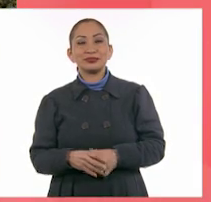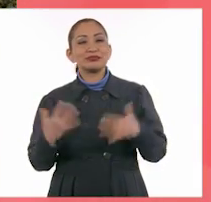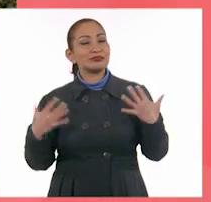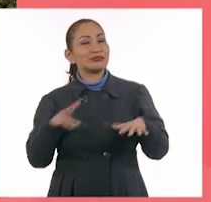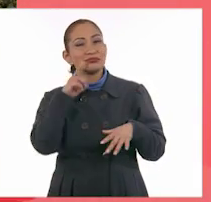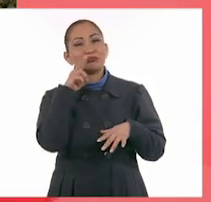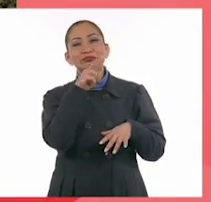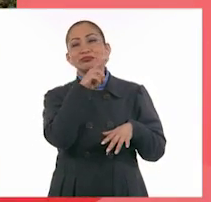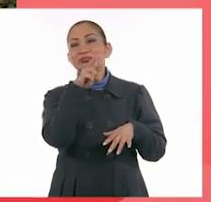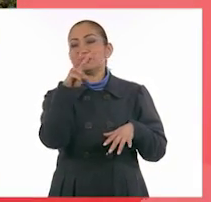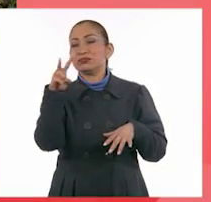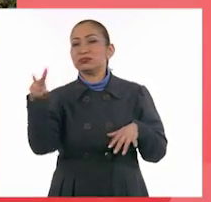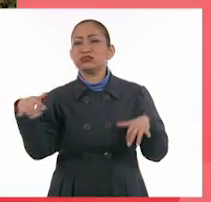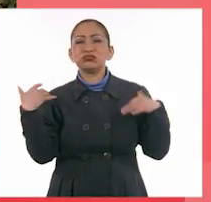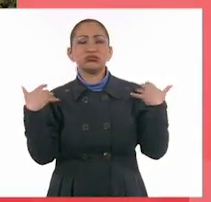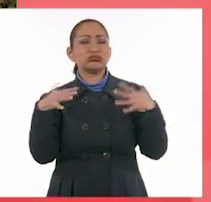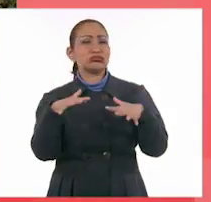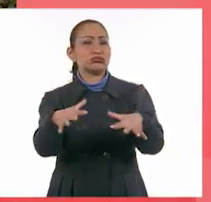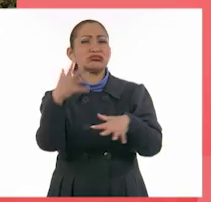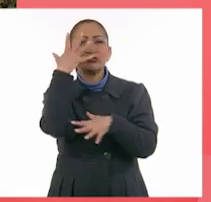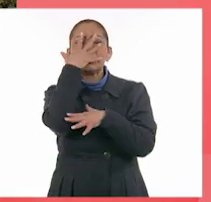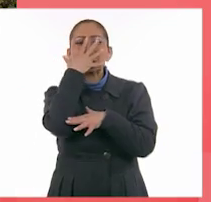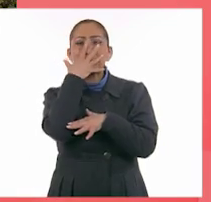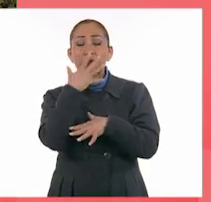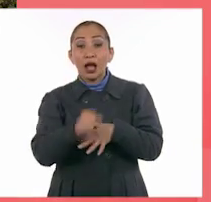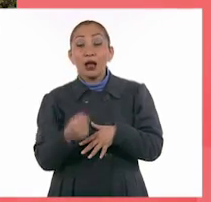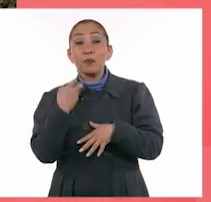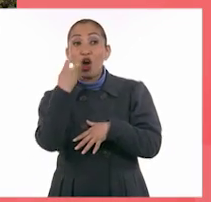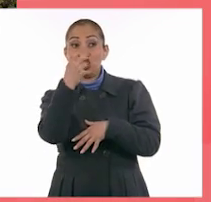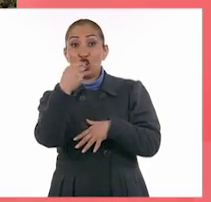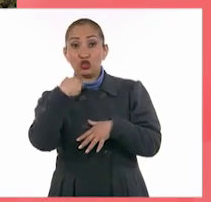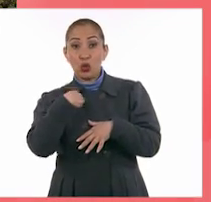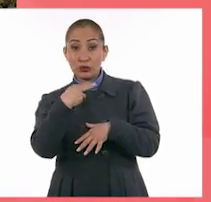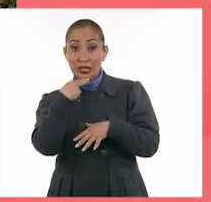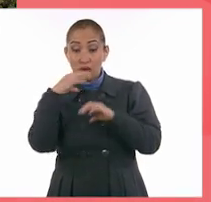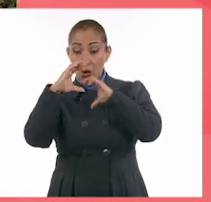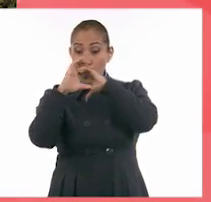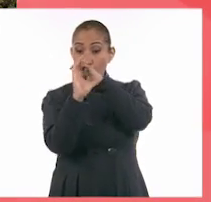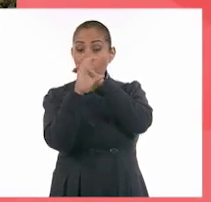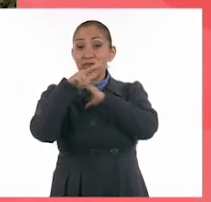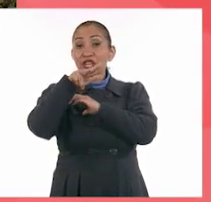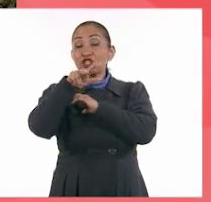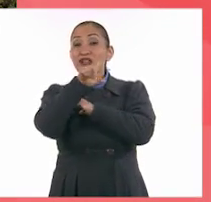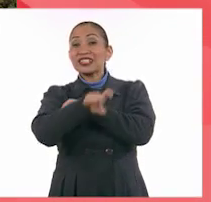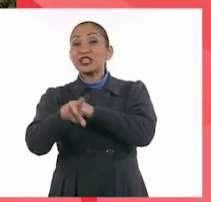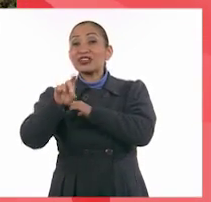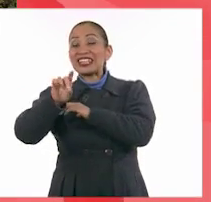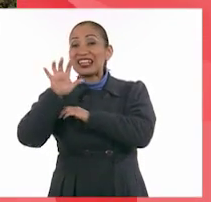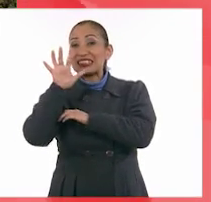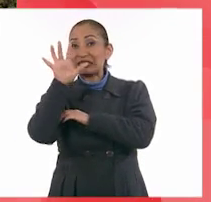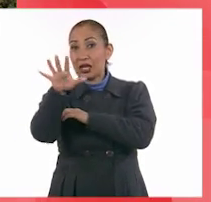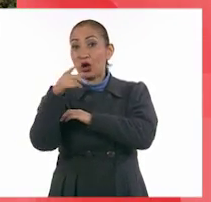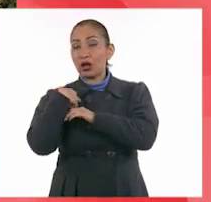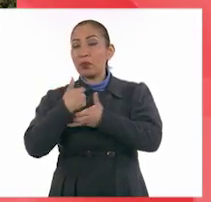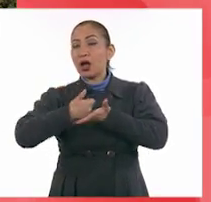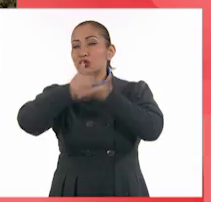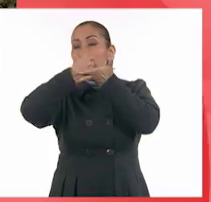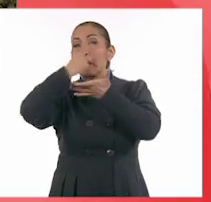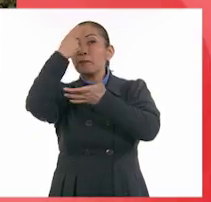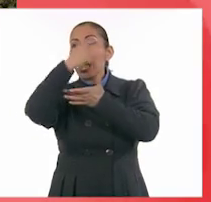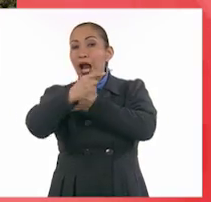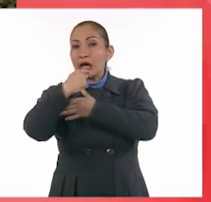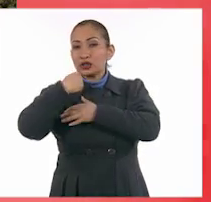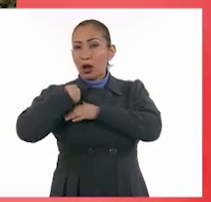Esta vista está espectacular. Para eso estoy utilizando un lente 18-135 que lo que me permite es